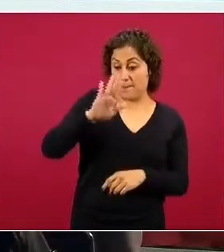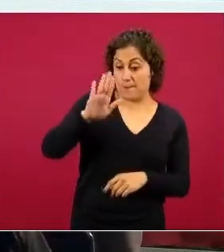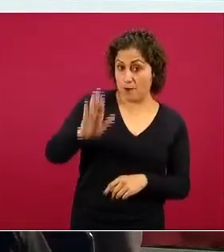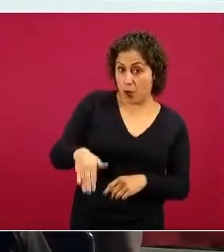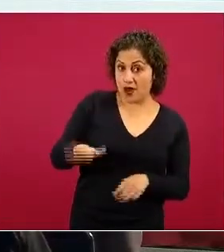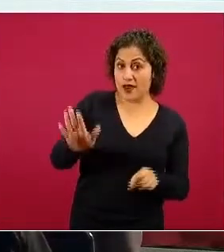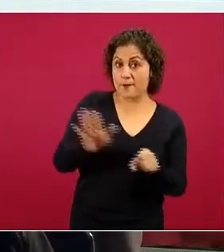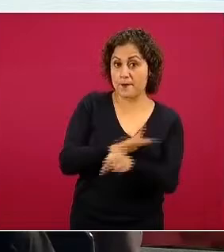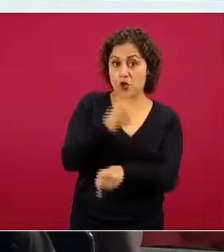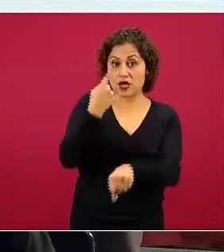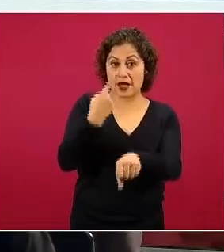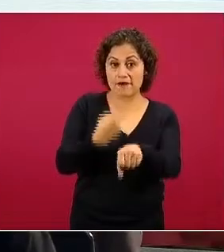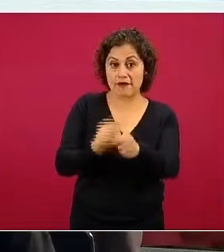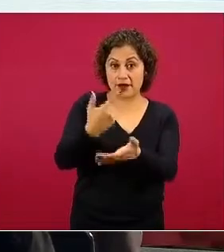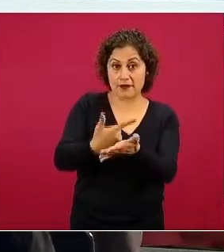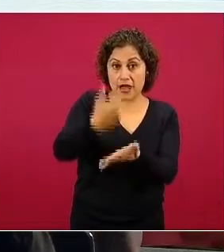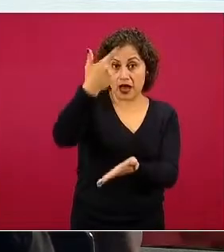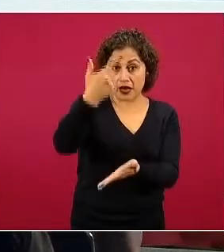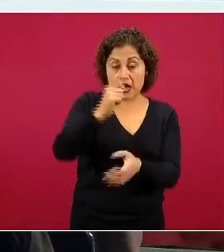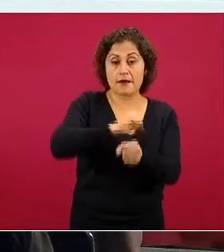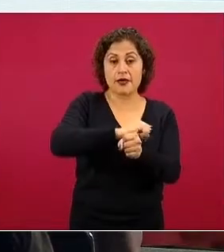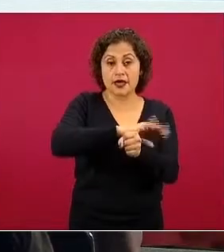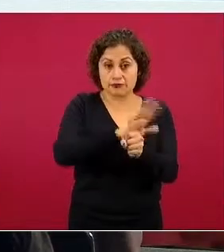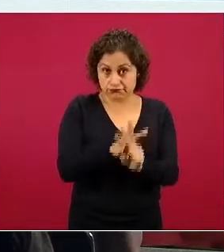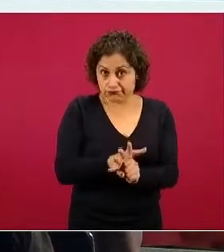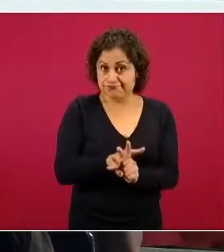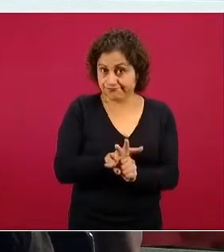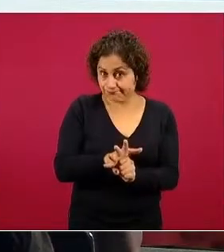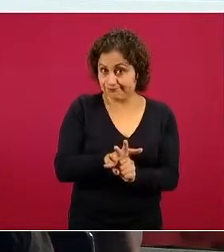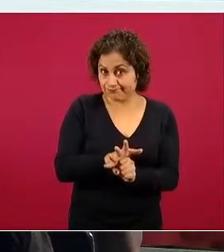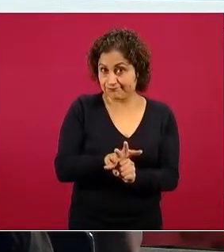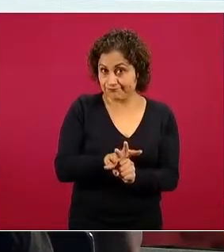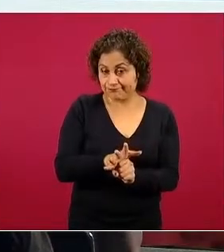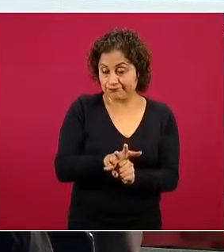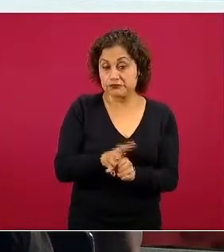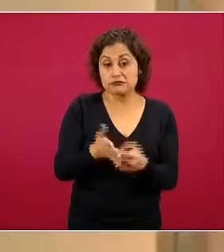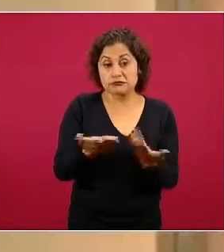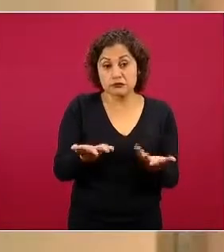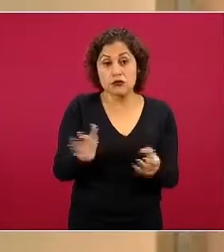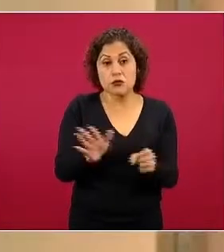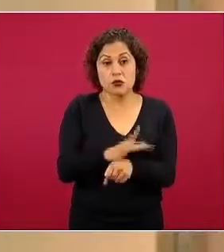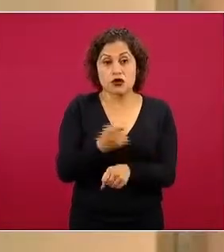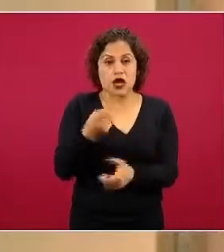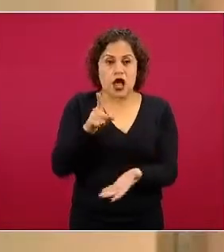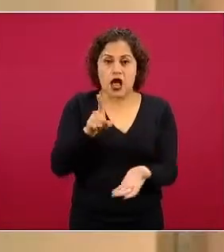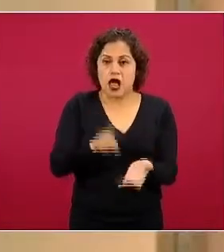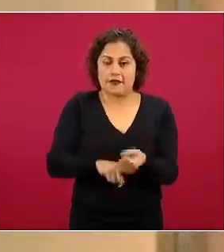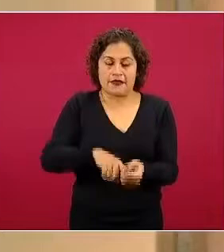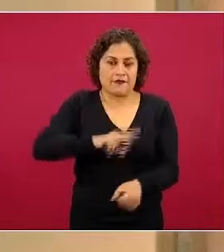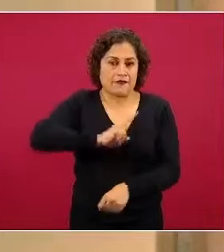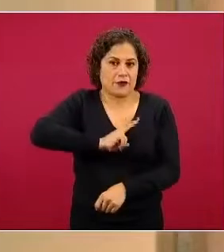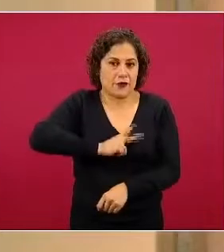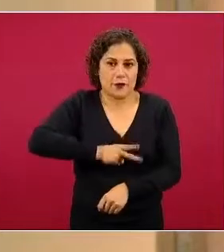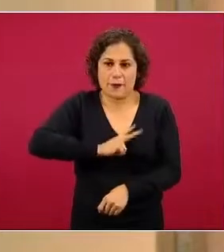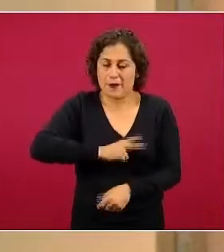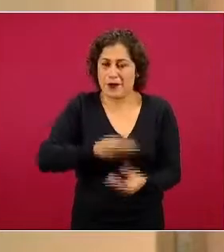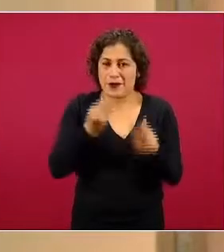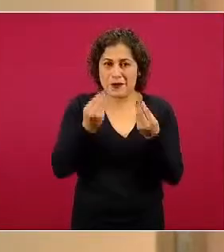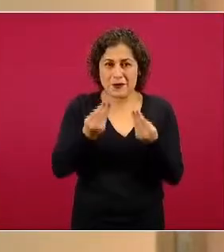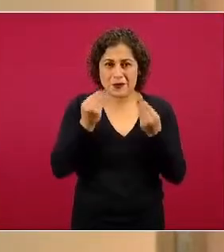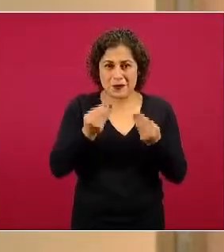grave de SARS-CoV-2, de COVID-19, tienen una alta carga viral, tienen mucho virus en